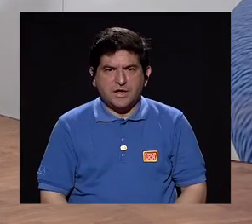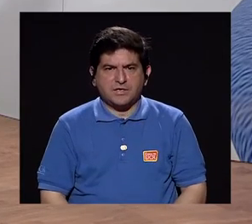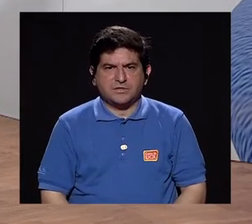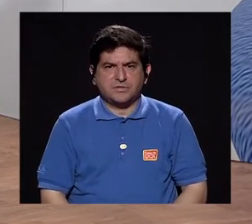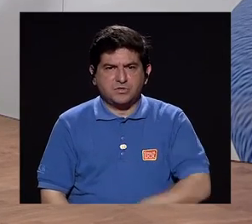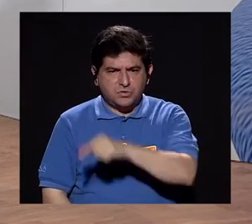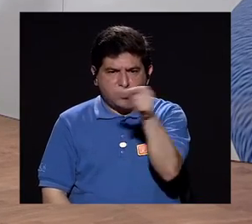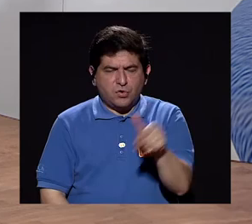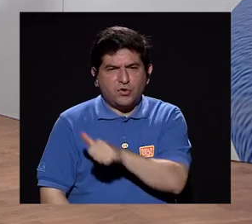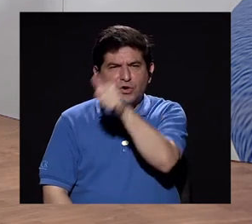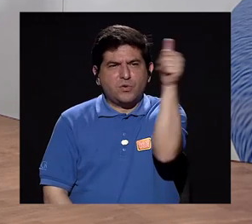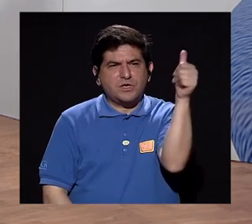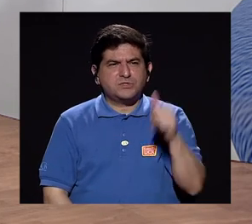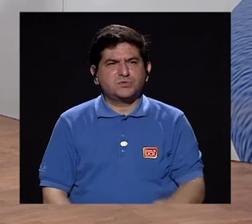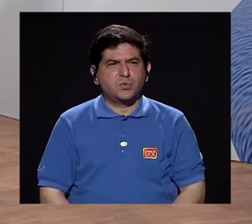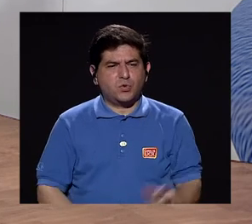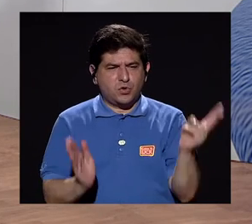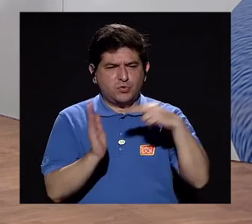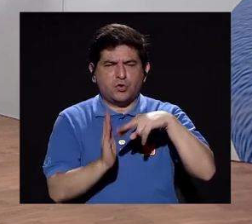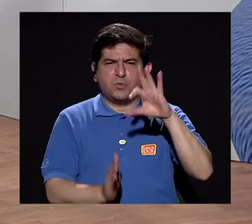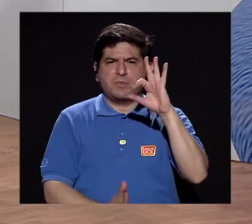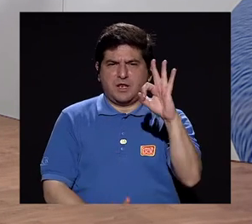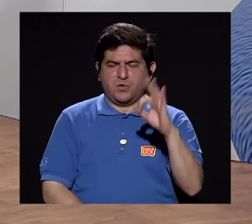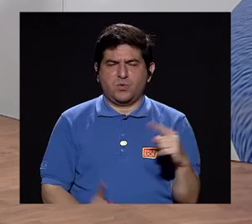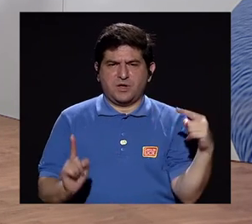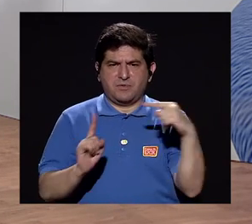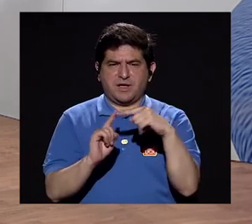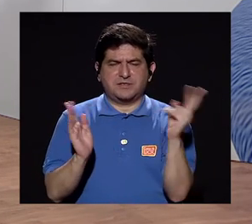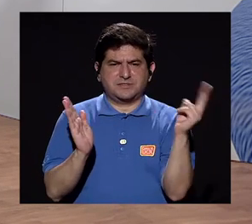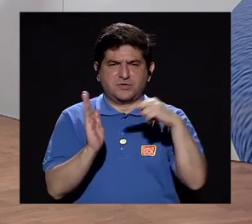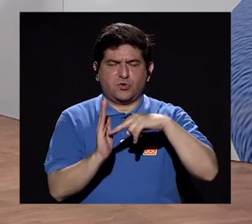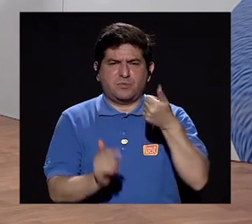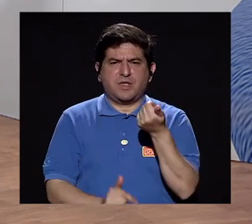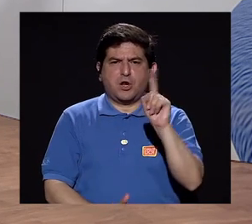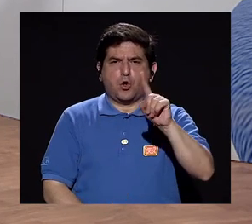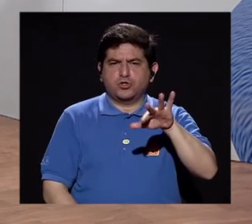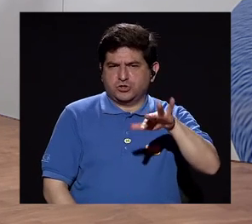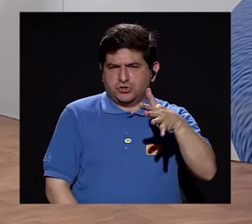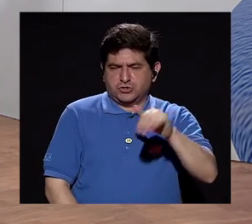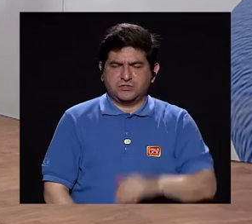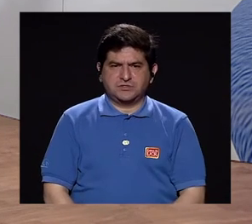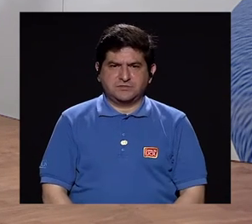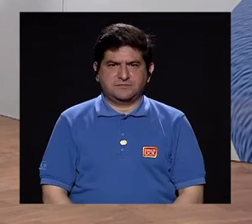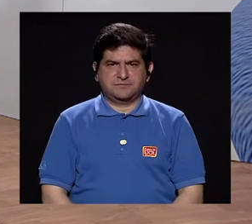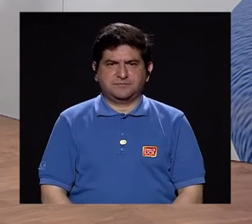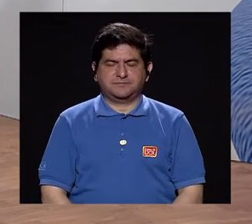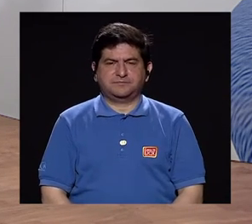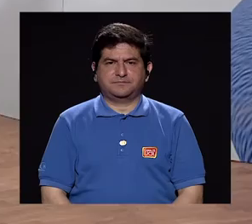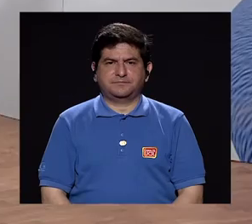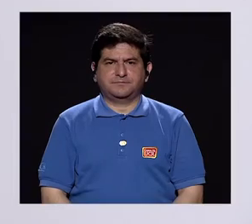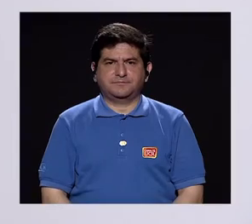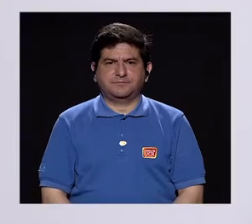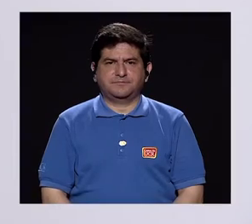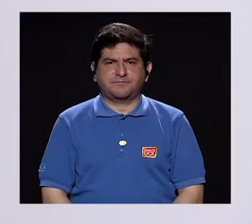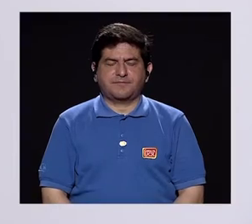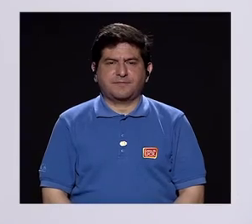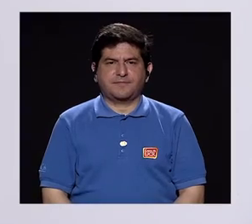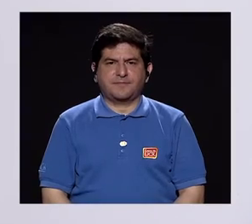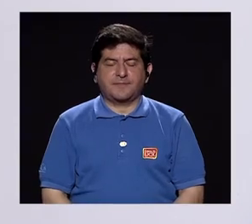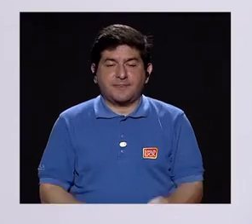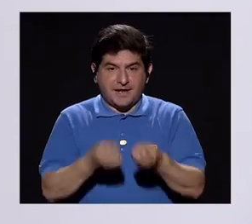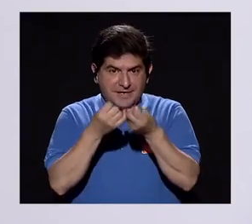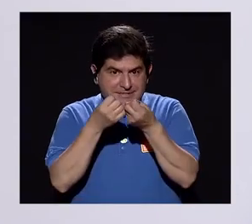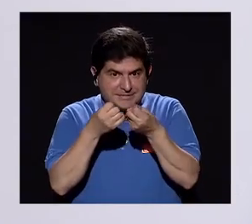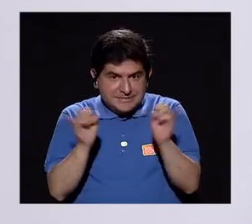río azul se generó como desde el 2009 al 2011 más o menos y se lo llevamos ahí de todas